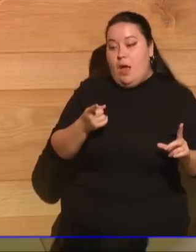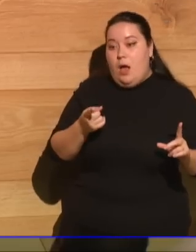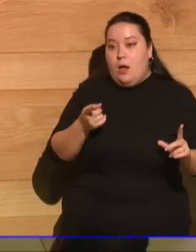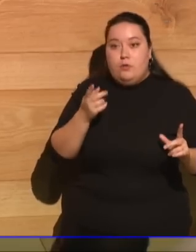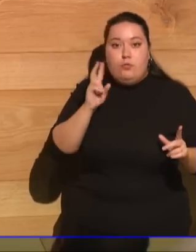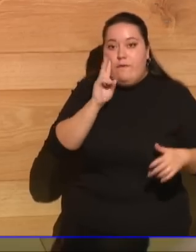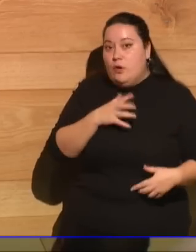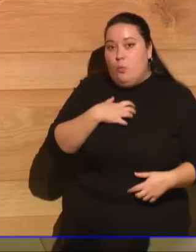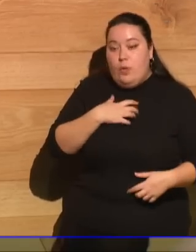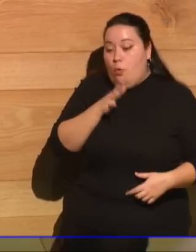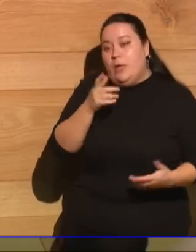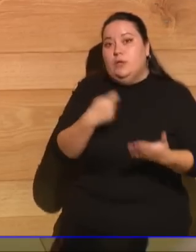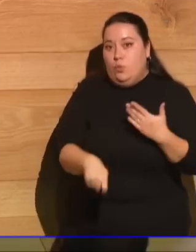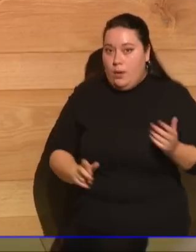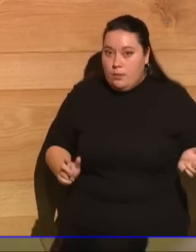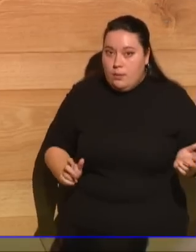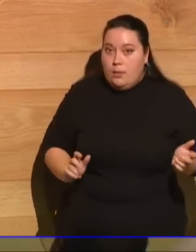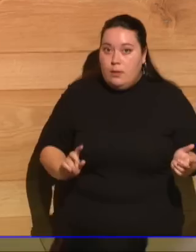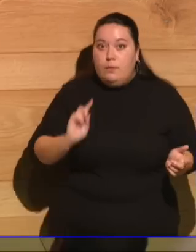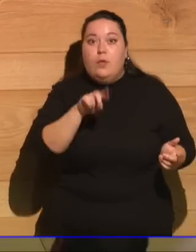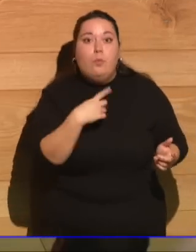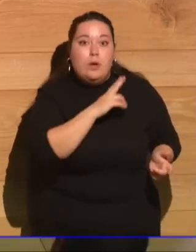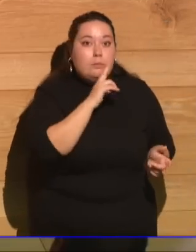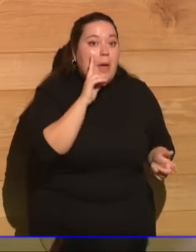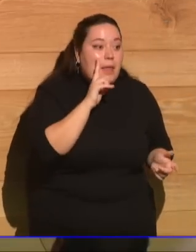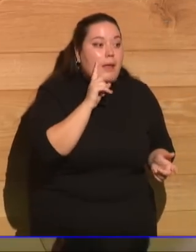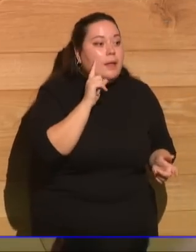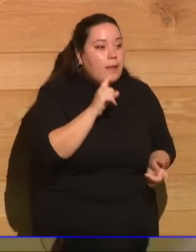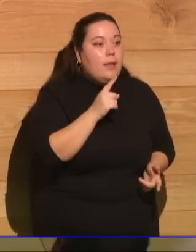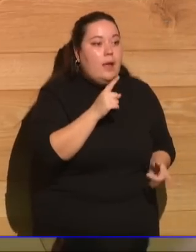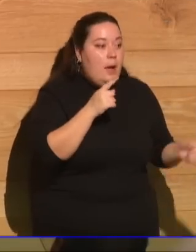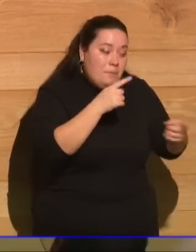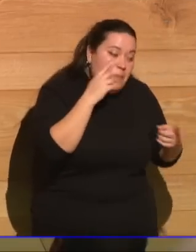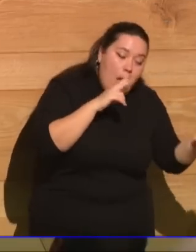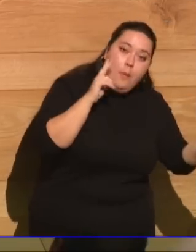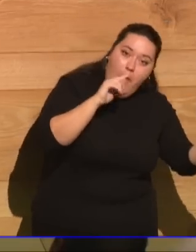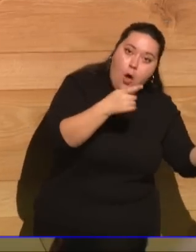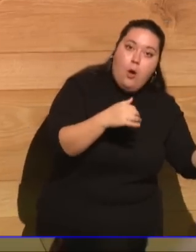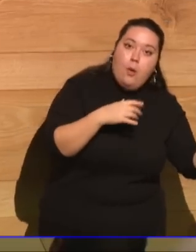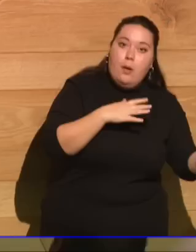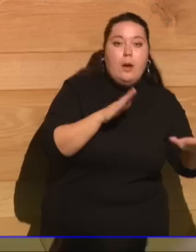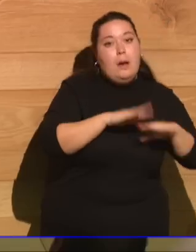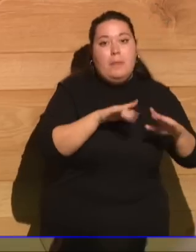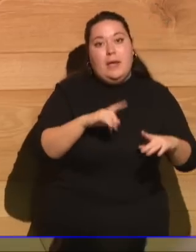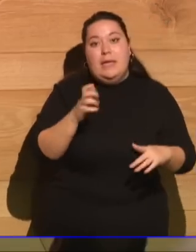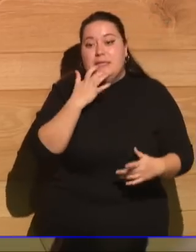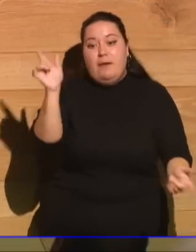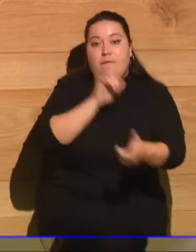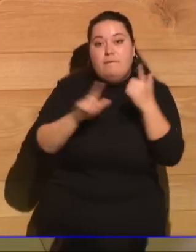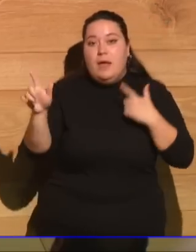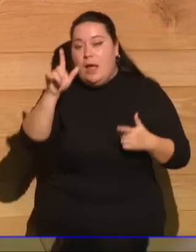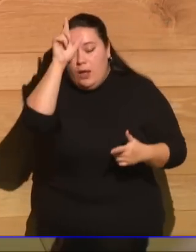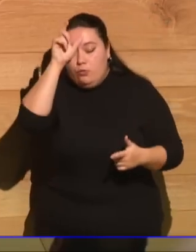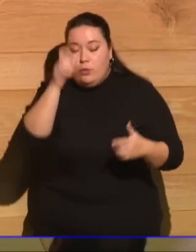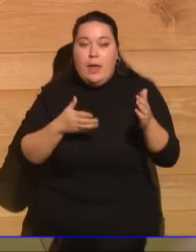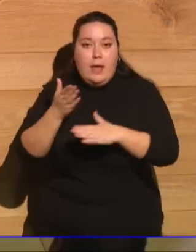porque es durita. Y a cambio es la que después las madres hacían ver a sus hijos Sí. para que no se les ocurriera llevar a Eso Turquía hachís, o de Eso es. Turquía hachís. Tenían un lío las